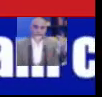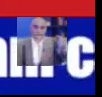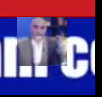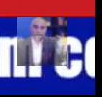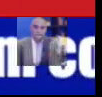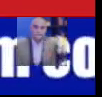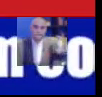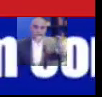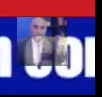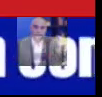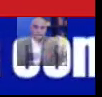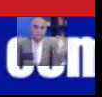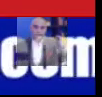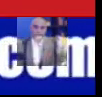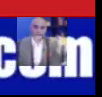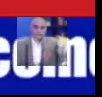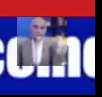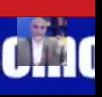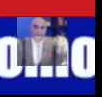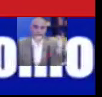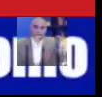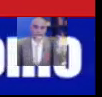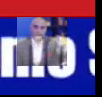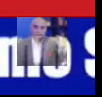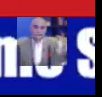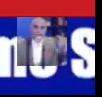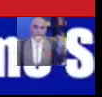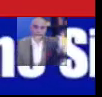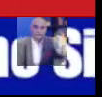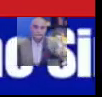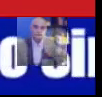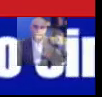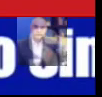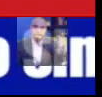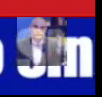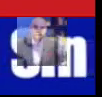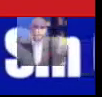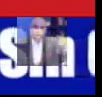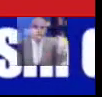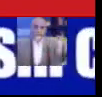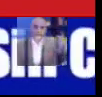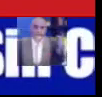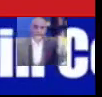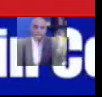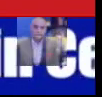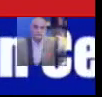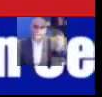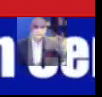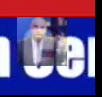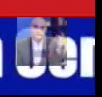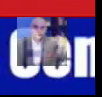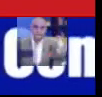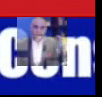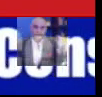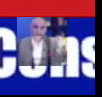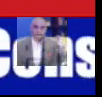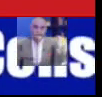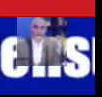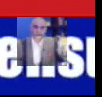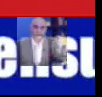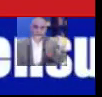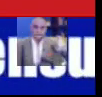de su balanza. Que no nos tiemble la voz, público memorioso, al decir que se necesita reinventar.